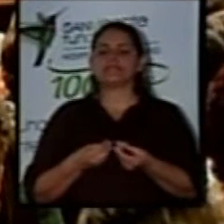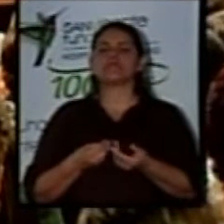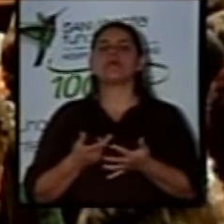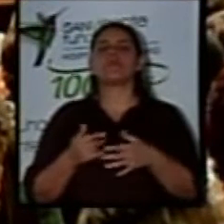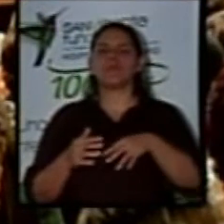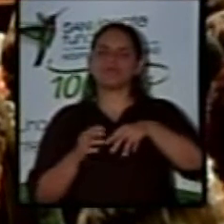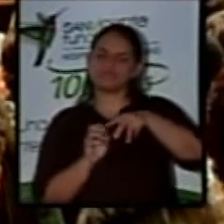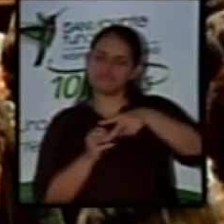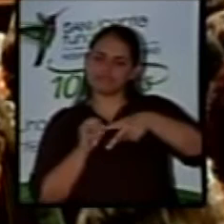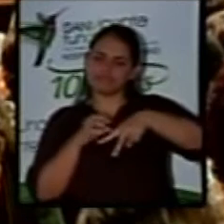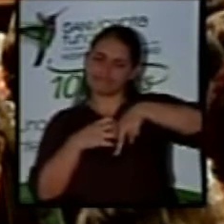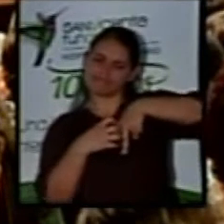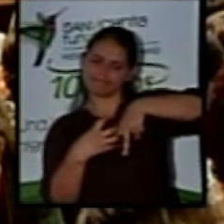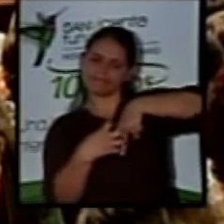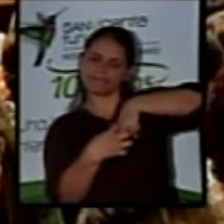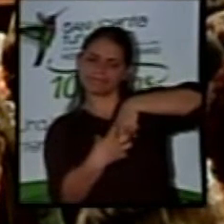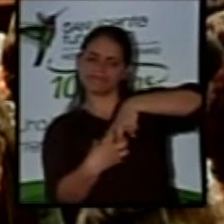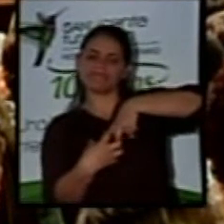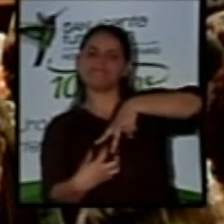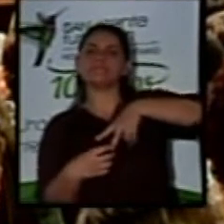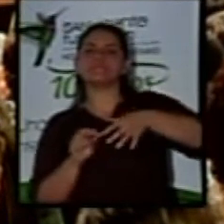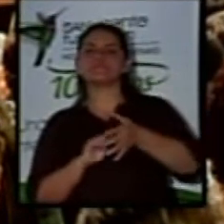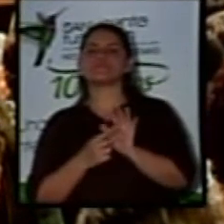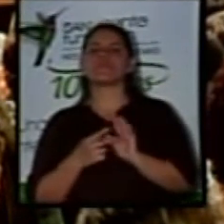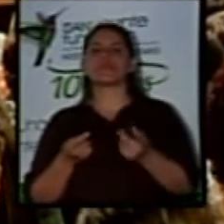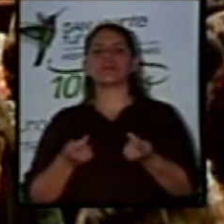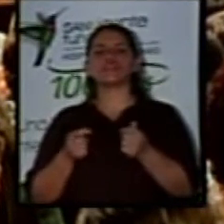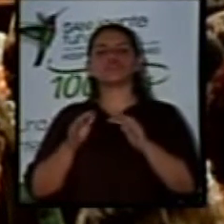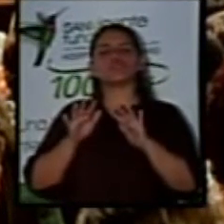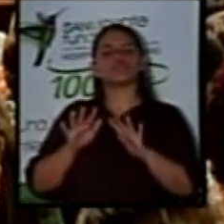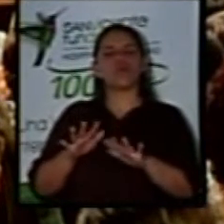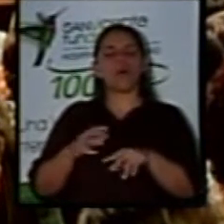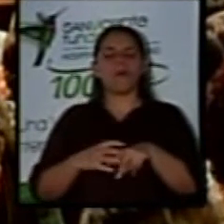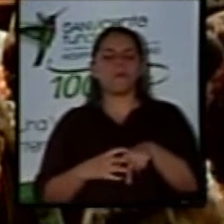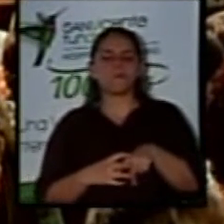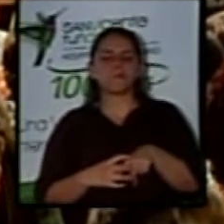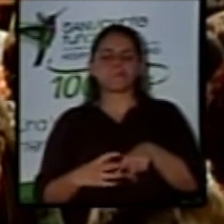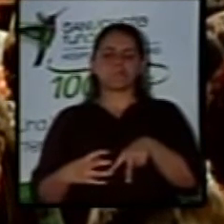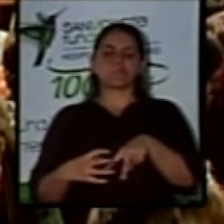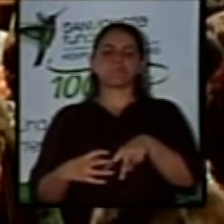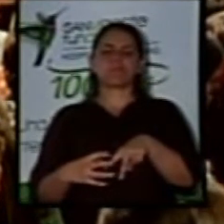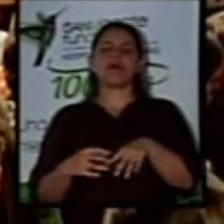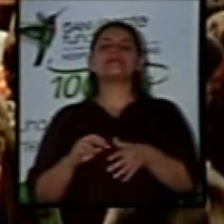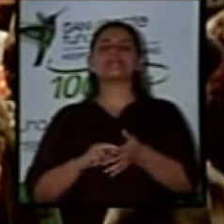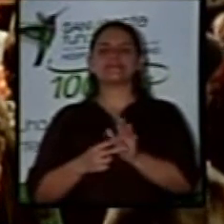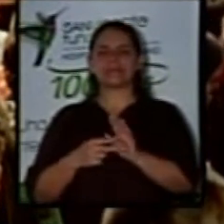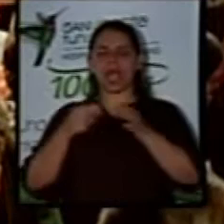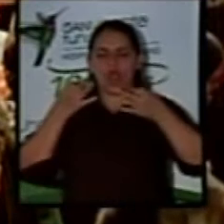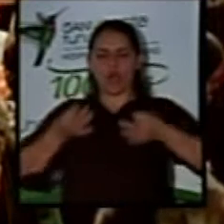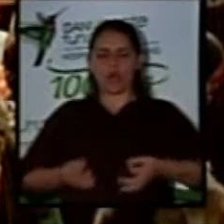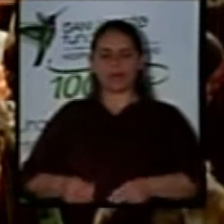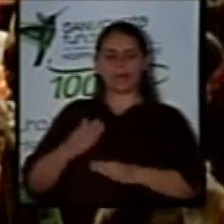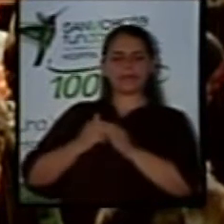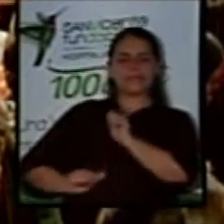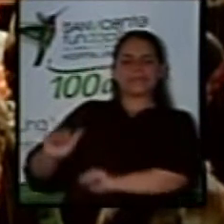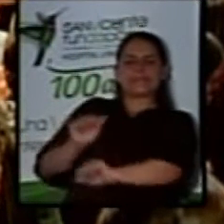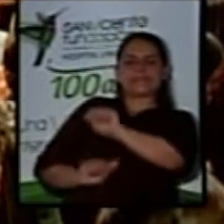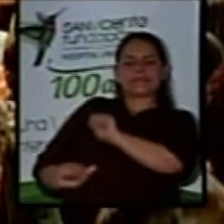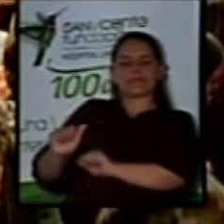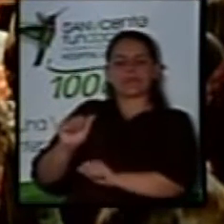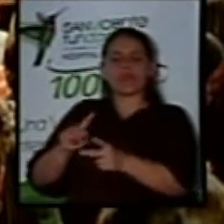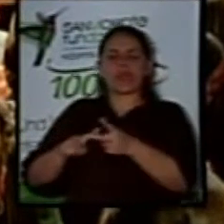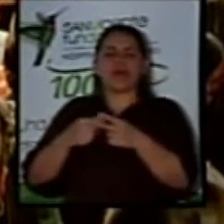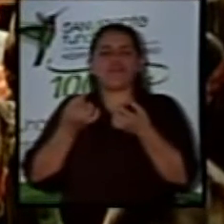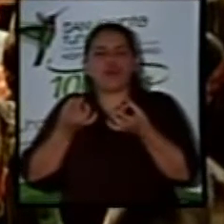una respuesta inmune localizada que se conoce como un fenómeno inflamatorio y se va a traducir en el edema, en el